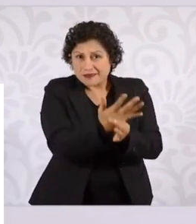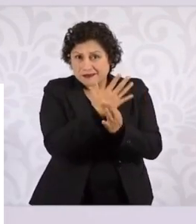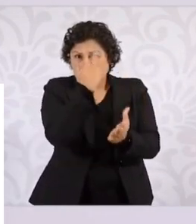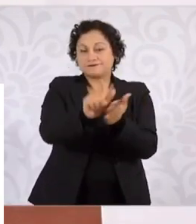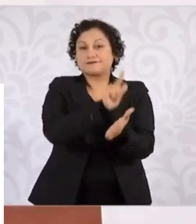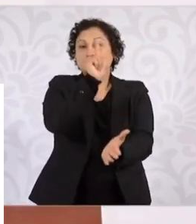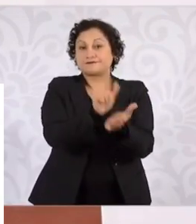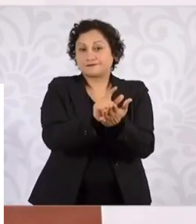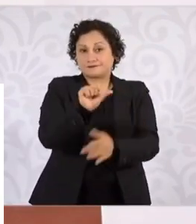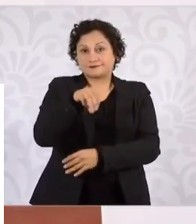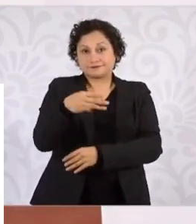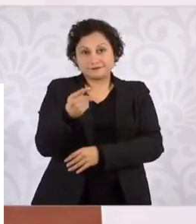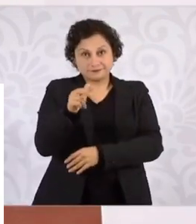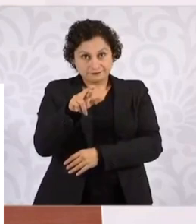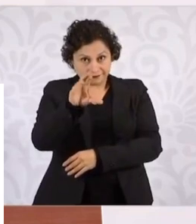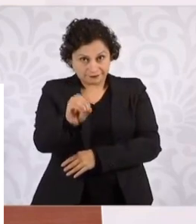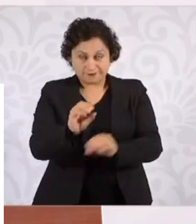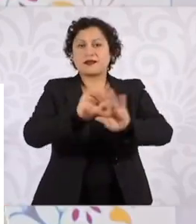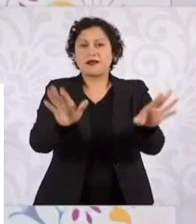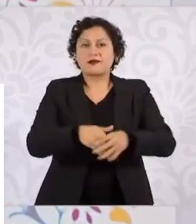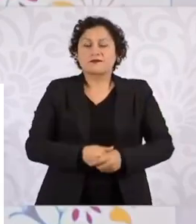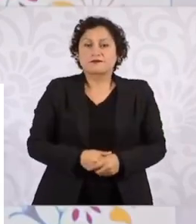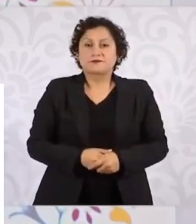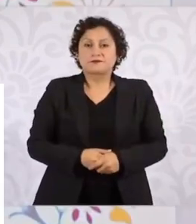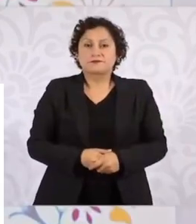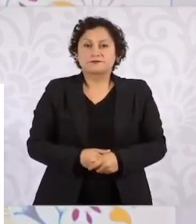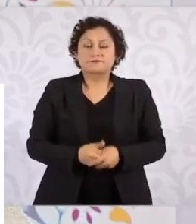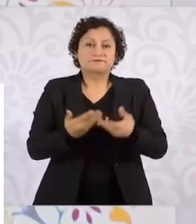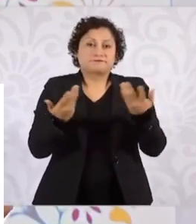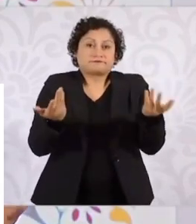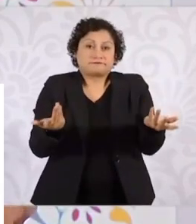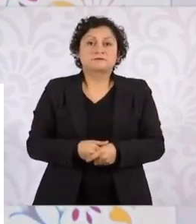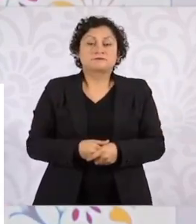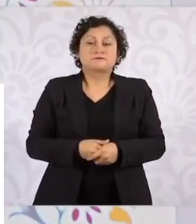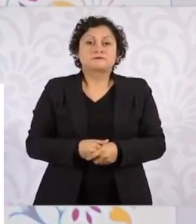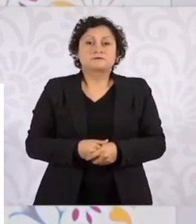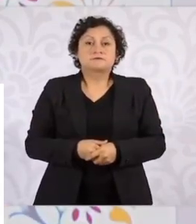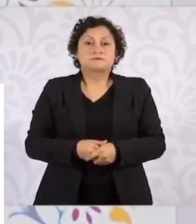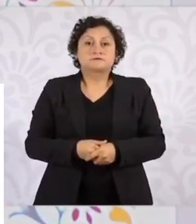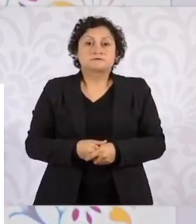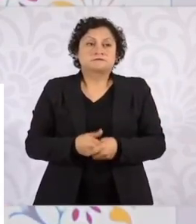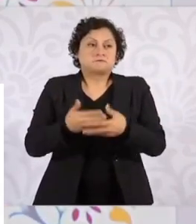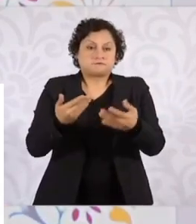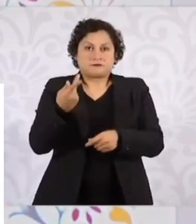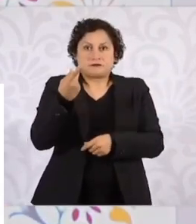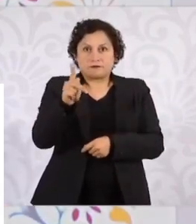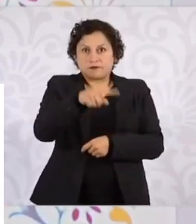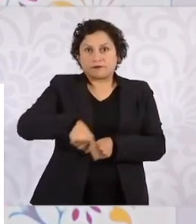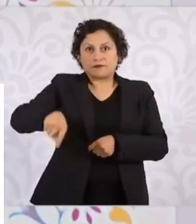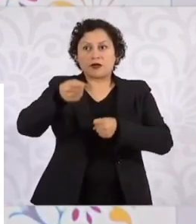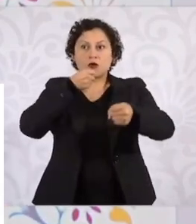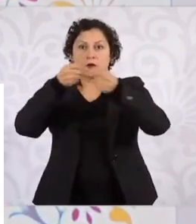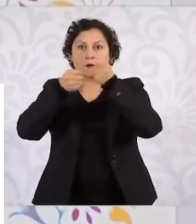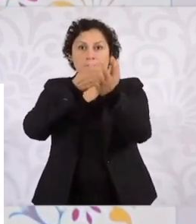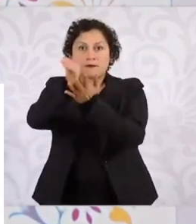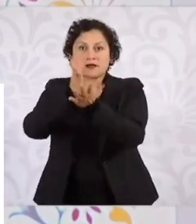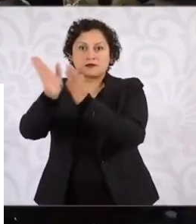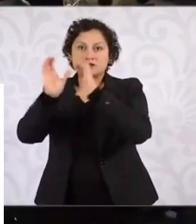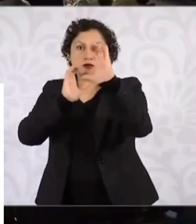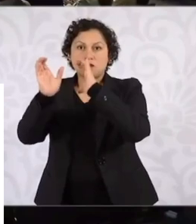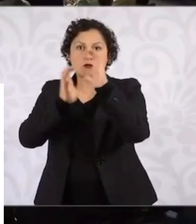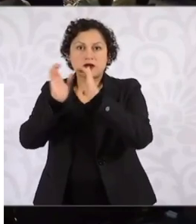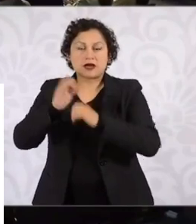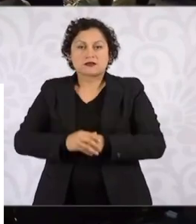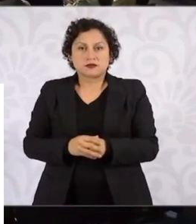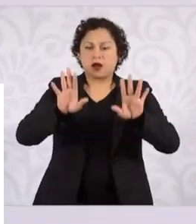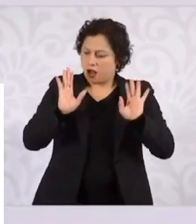de amparo, pública y notoriamente, y se les abren las puertas de muchísimos medios. Yo no digo que no les abran las puertas, pero que tengan